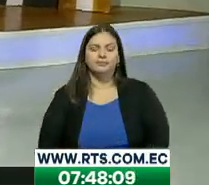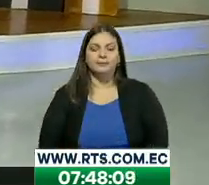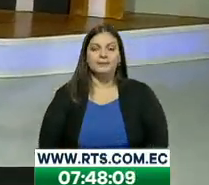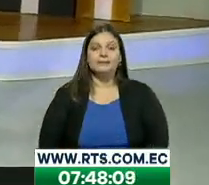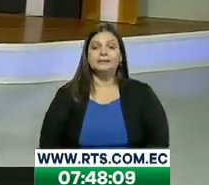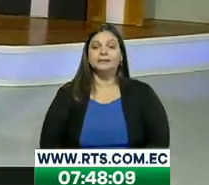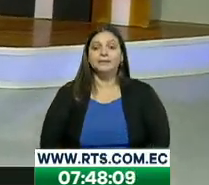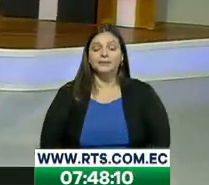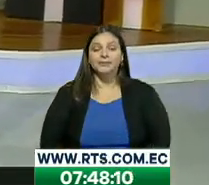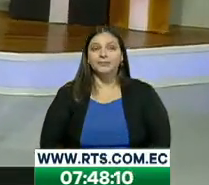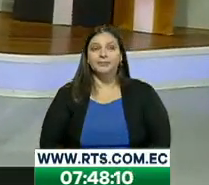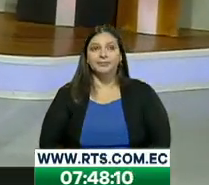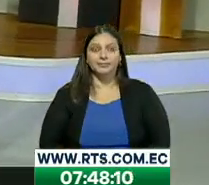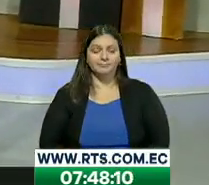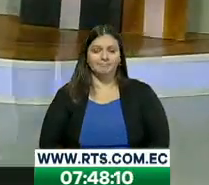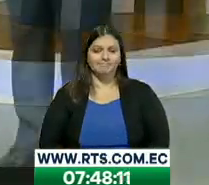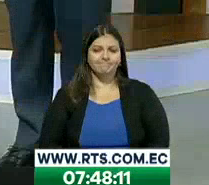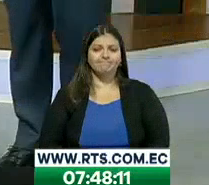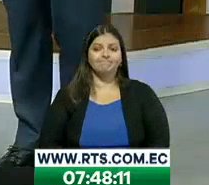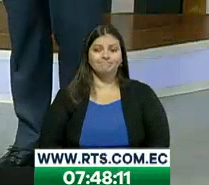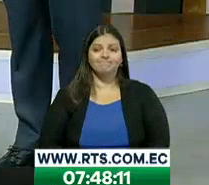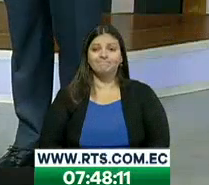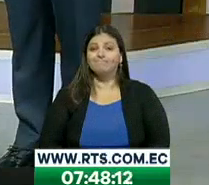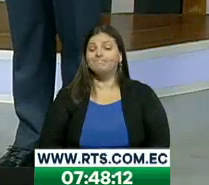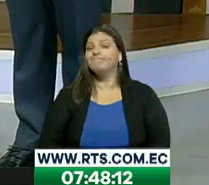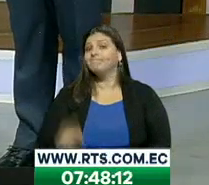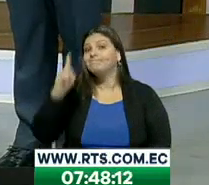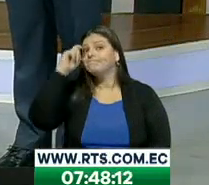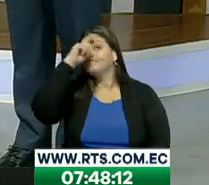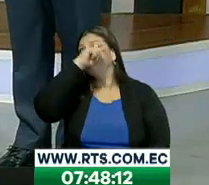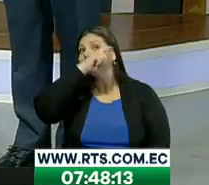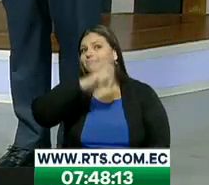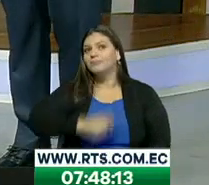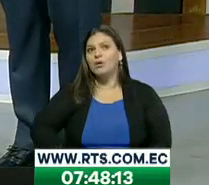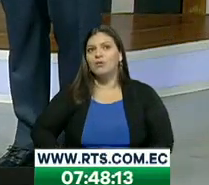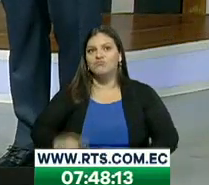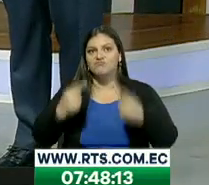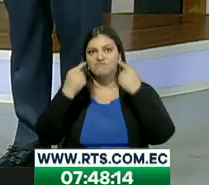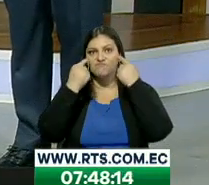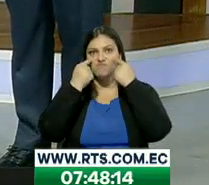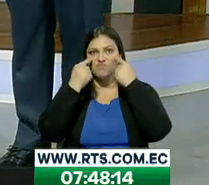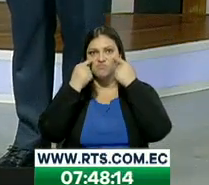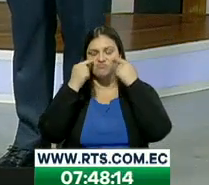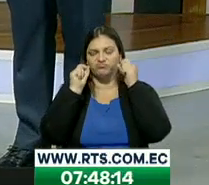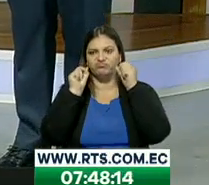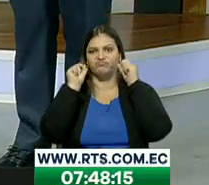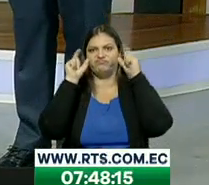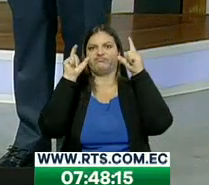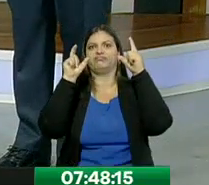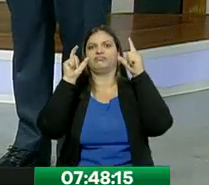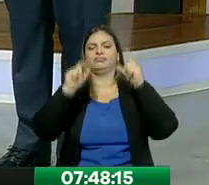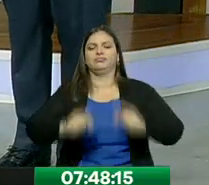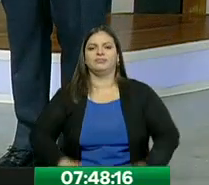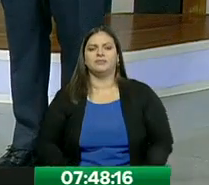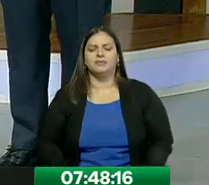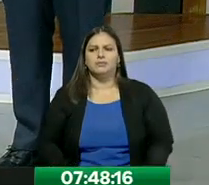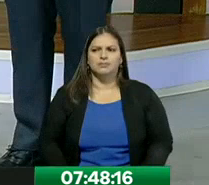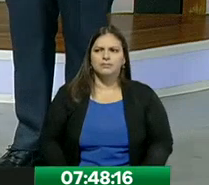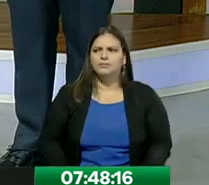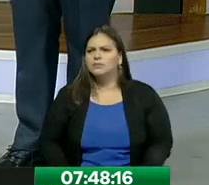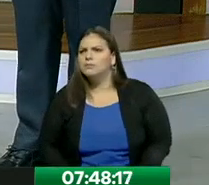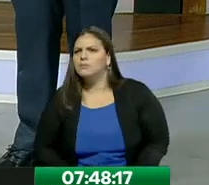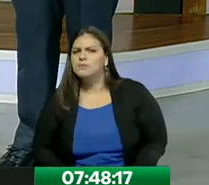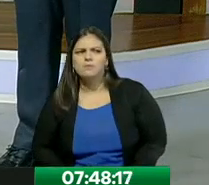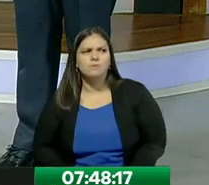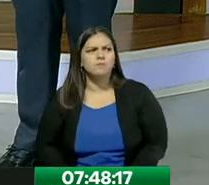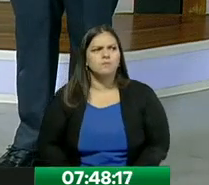Impresionante, Adriana, ¿no? Esta situación que está sucediendo y hay que estar ahora vigilante, estar pendiente siempre de qué cosa va a pasar, estar siempre